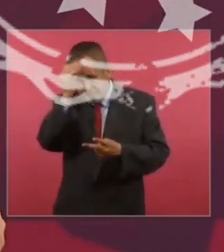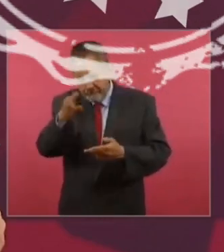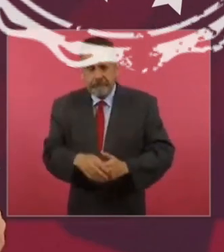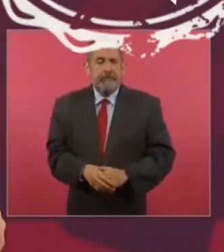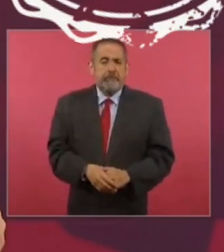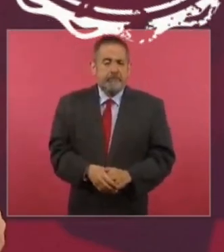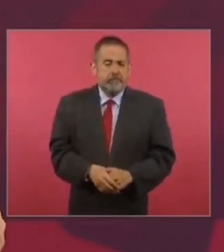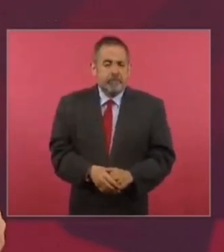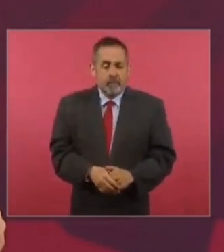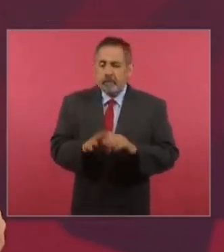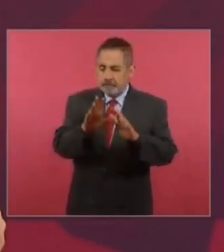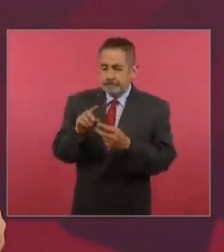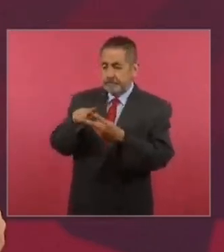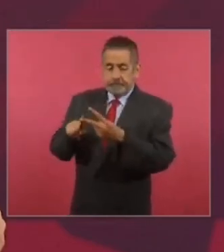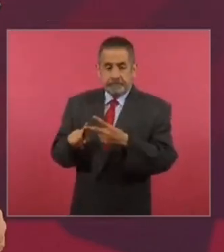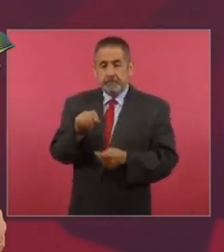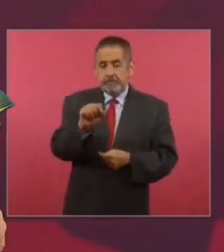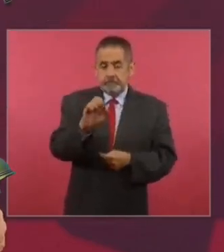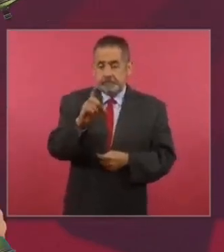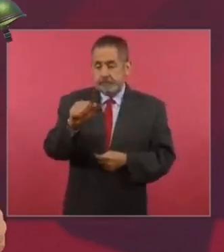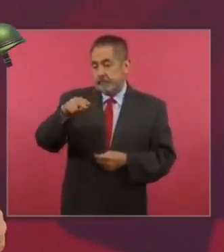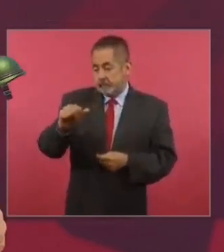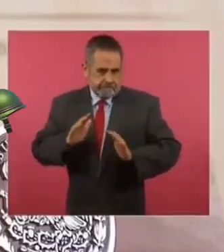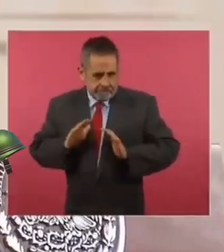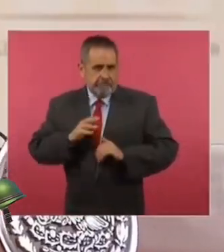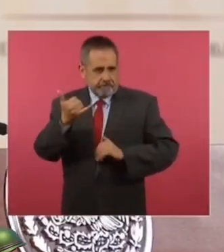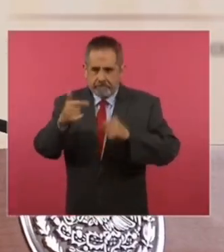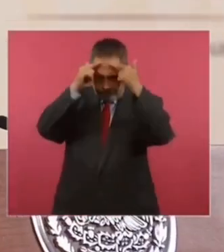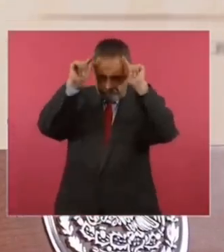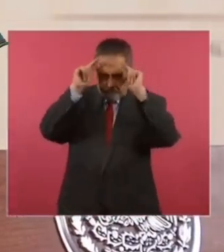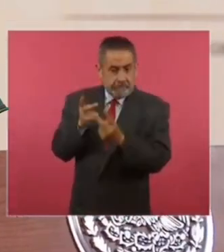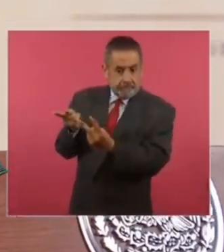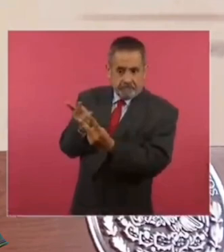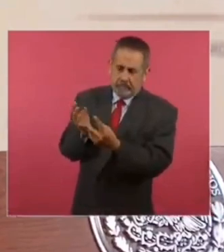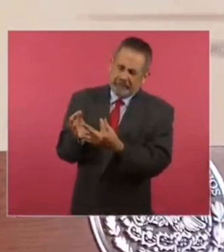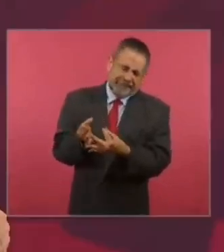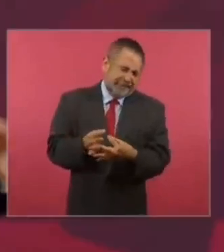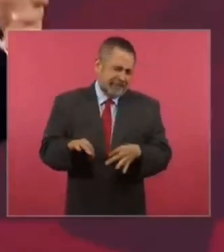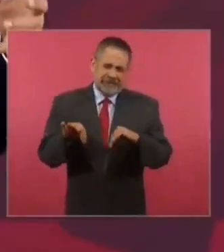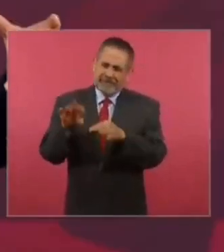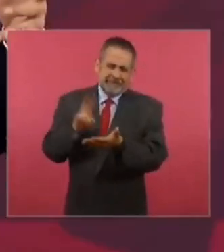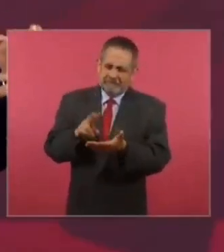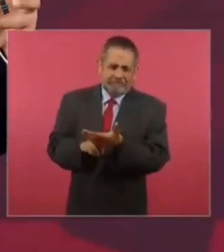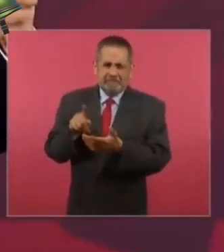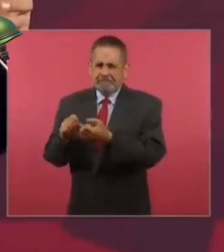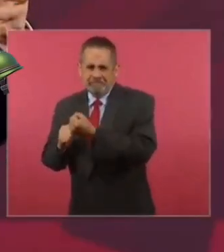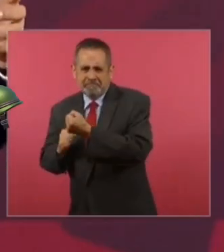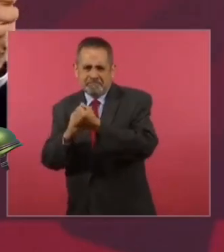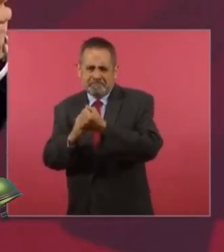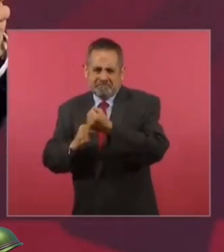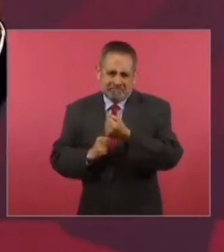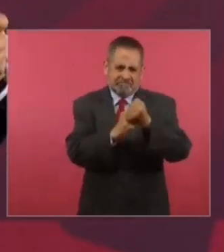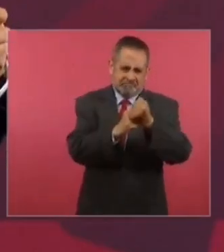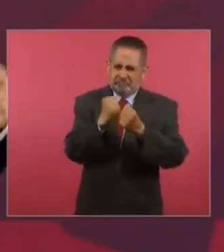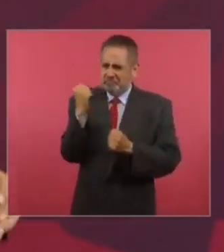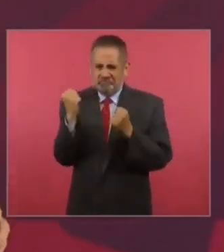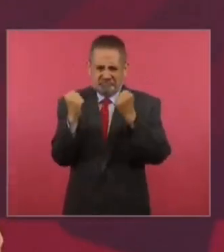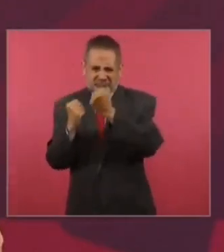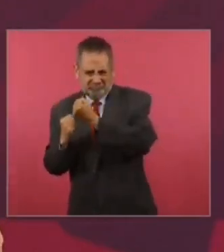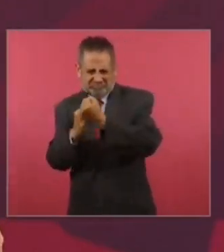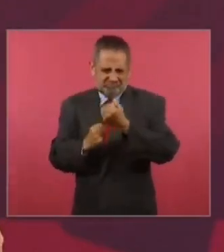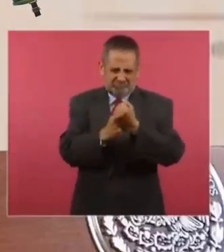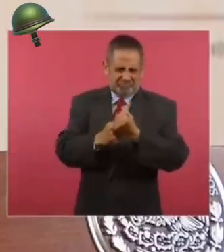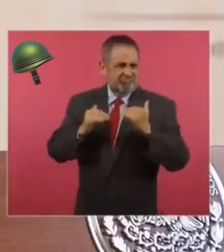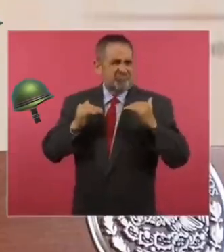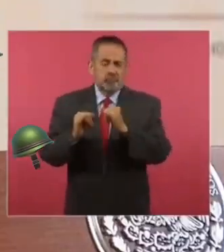son dos instituciones tanto la secretaría de defensa como la Secretaría de Marina fundamentales son dos Pilares que sostienen